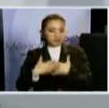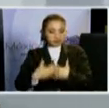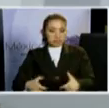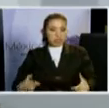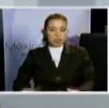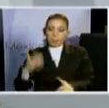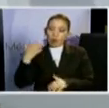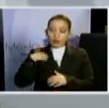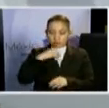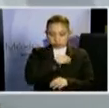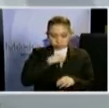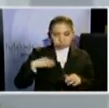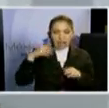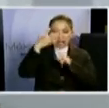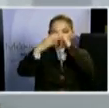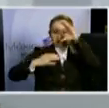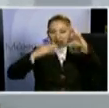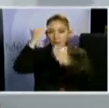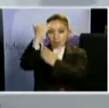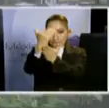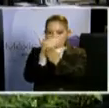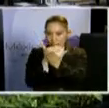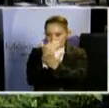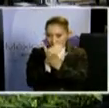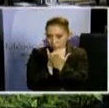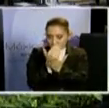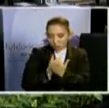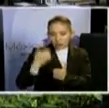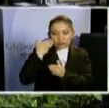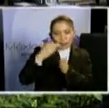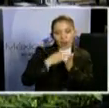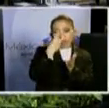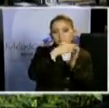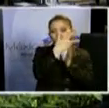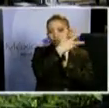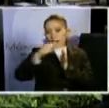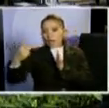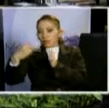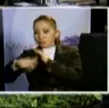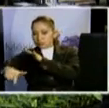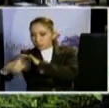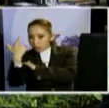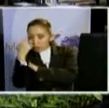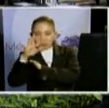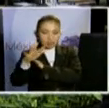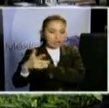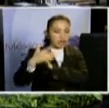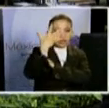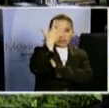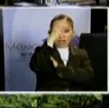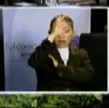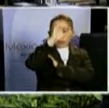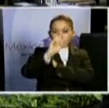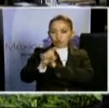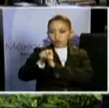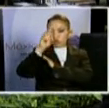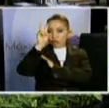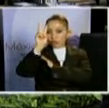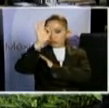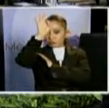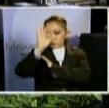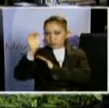reducir sus emisiones de gases de efecto invernadero en el periodo 2008-2012 en al menos un